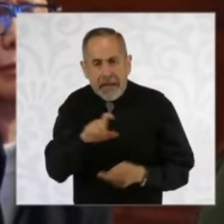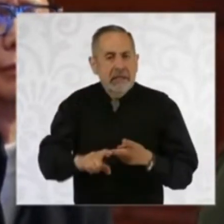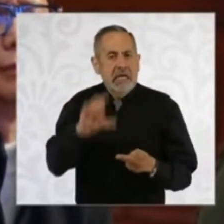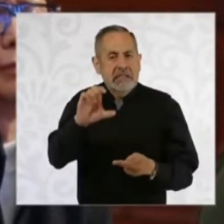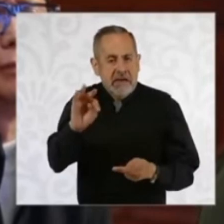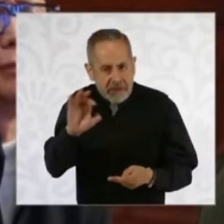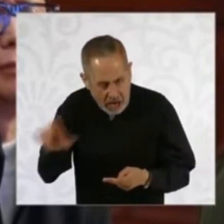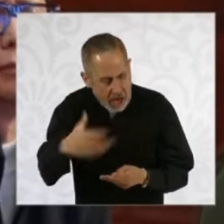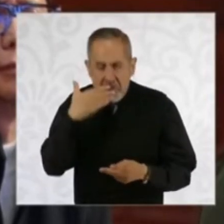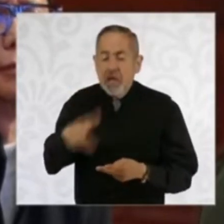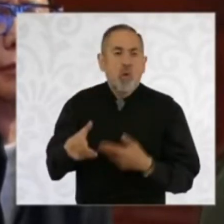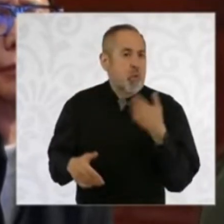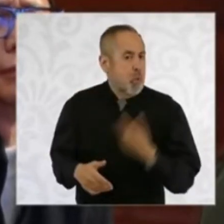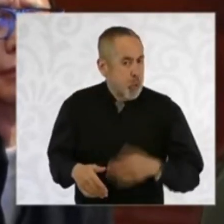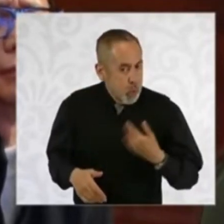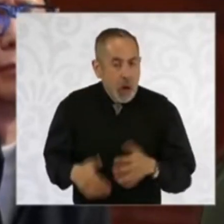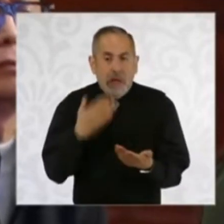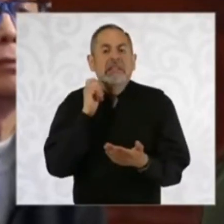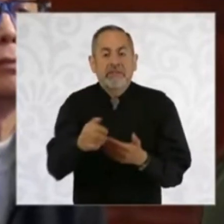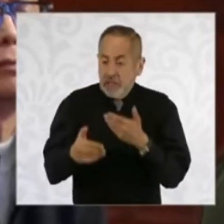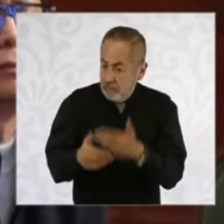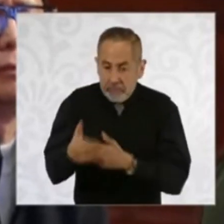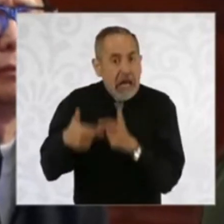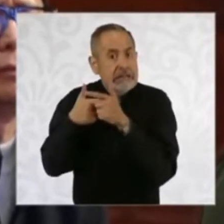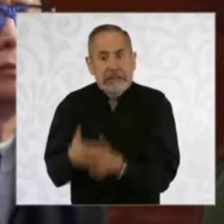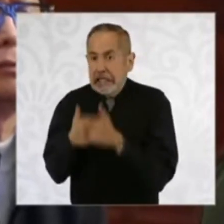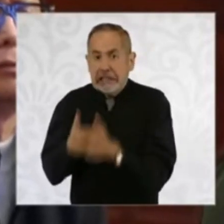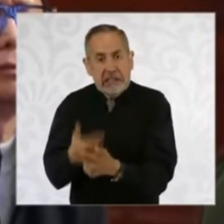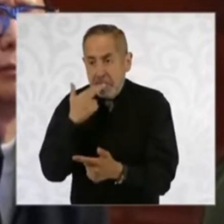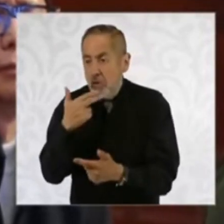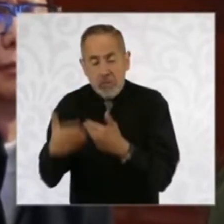lo que significa una buena señal de continuidad en este sentido.